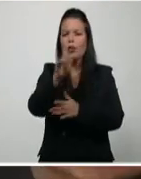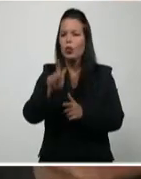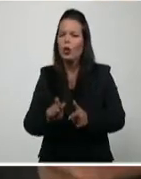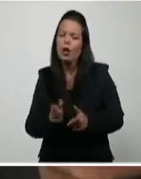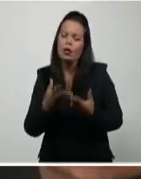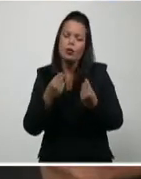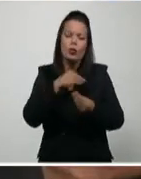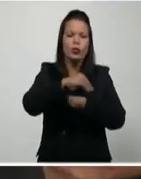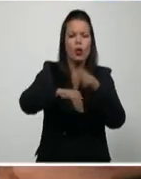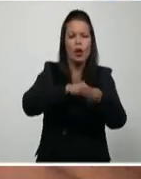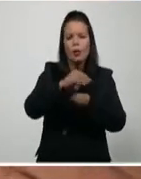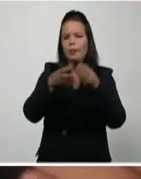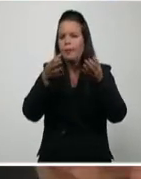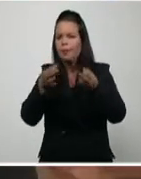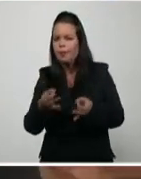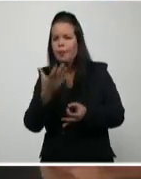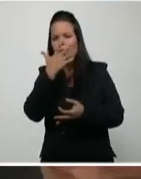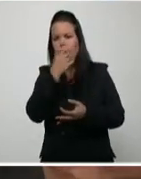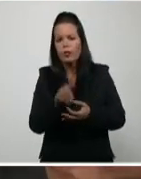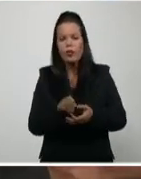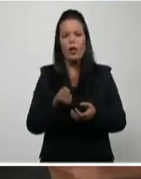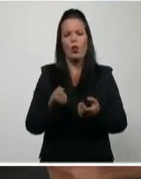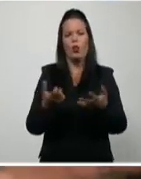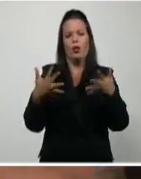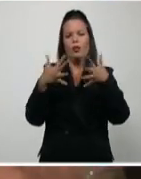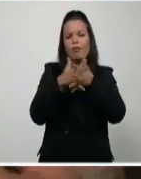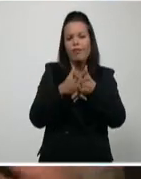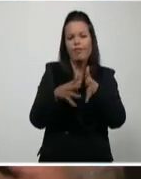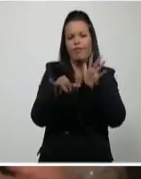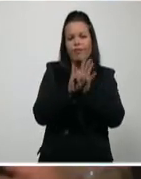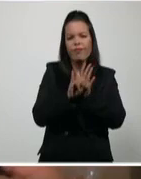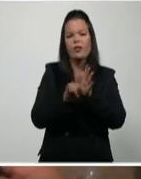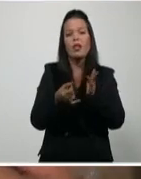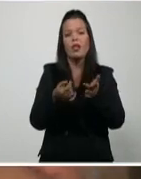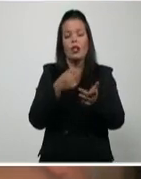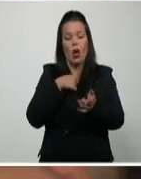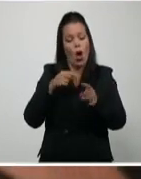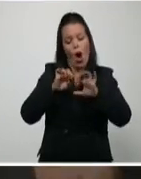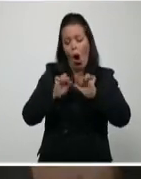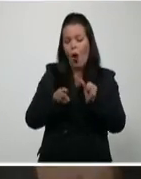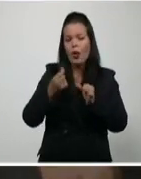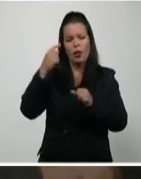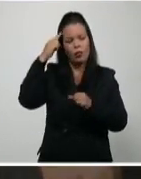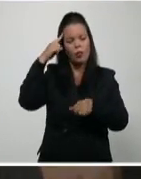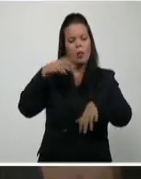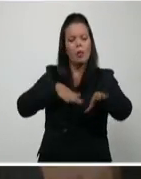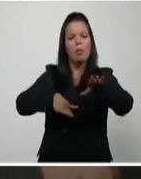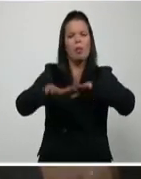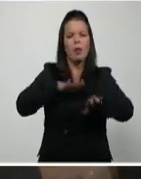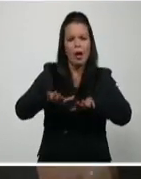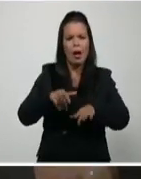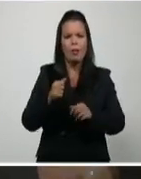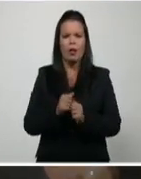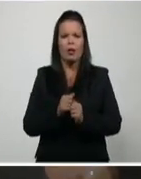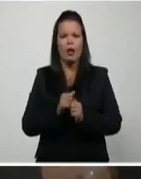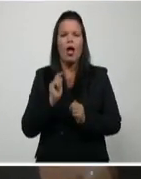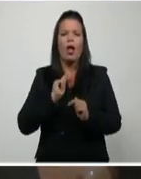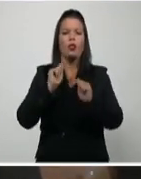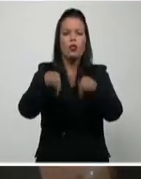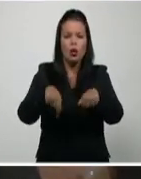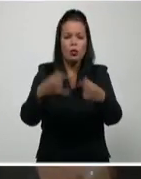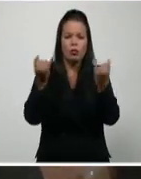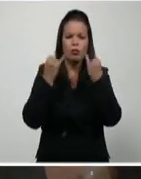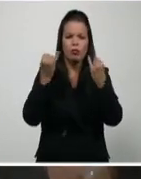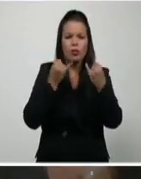los atrapa, se sienten identificados con él y me obliga a mí a prepararme, a actualizarme, porque impartir clases